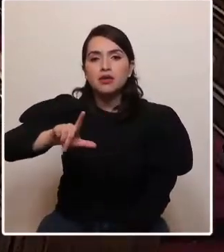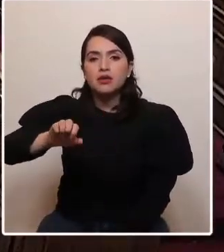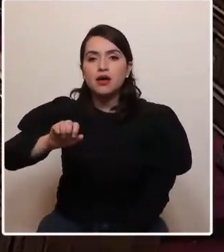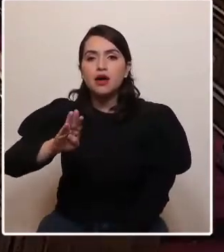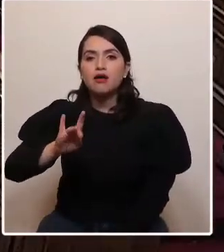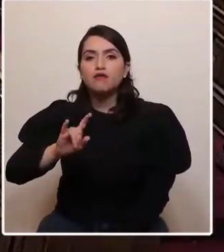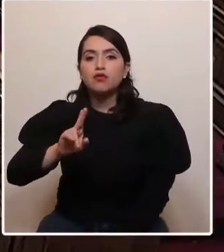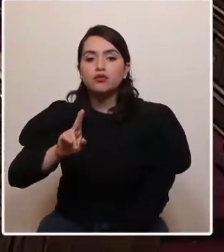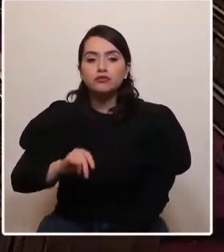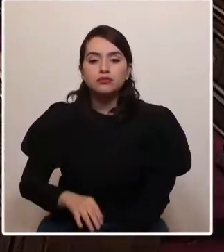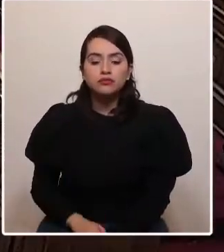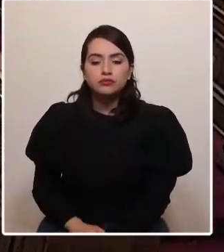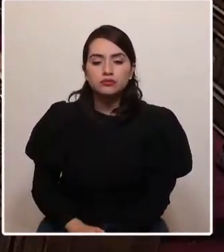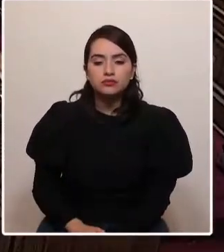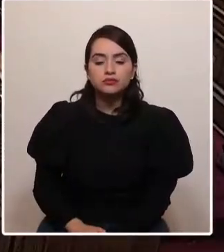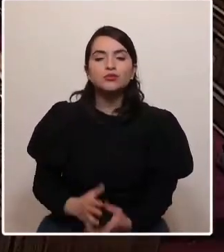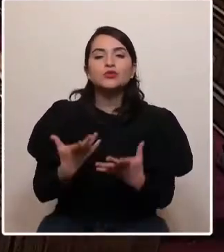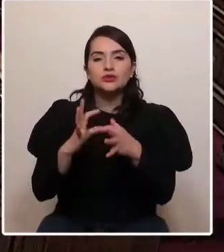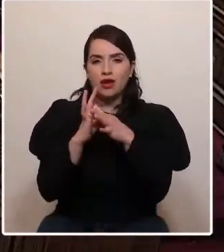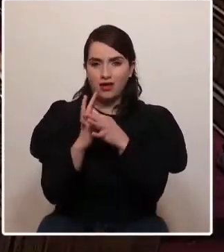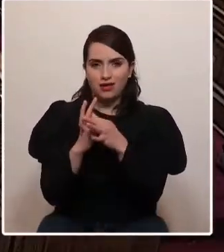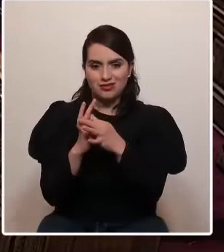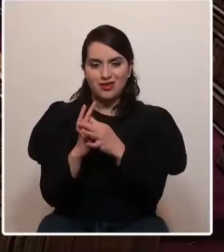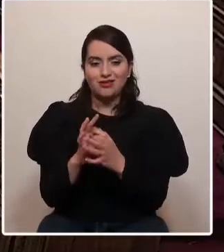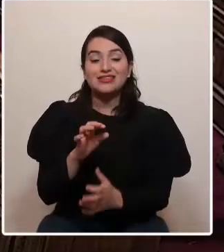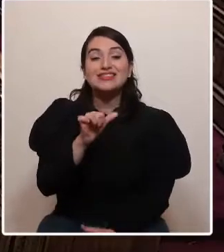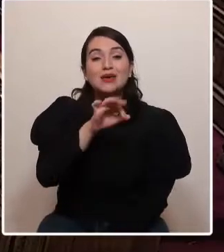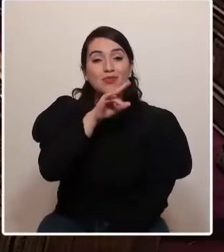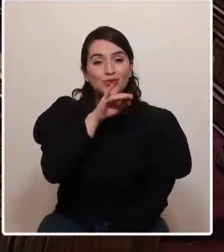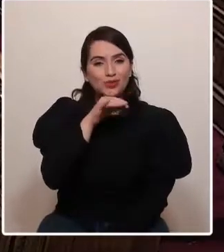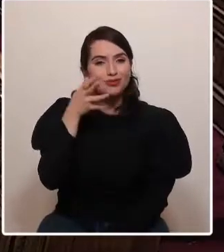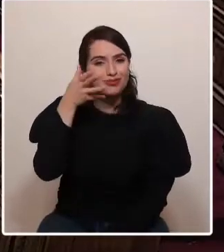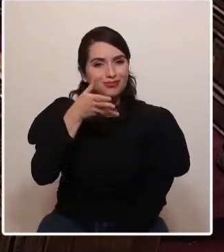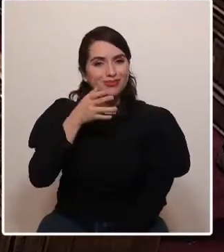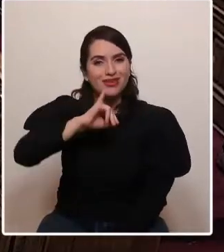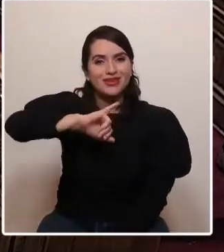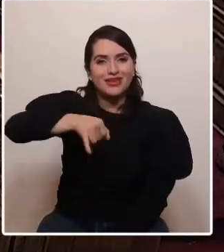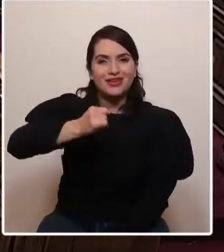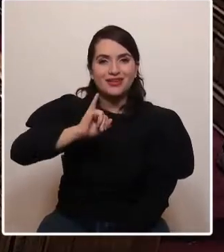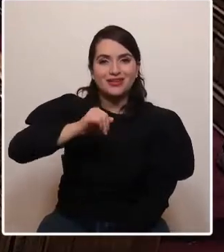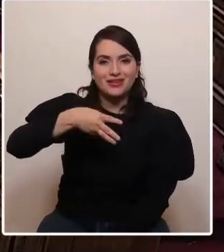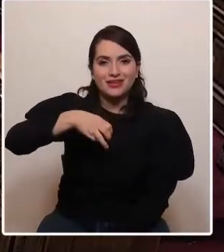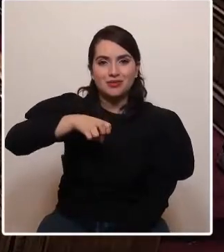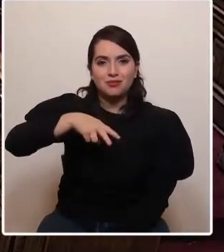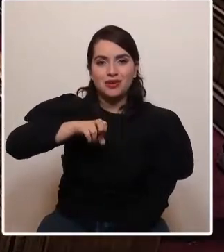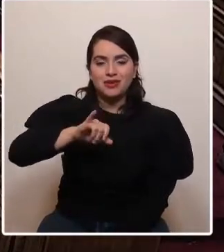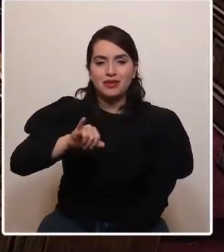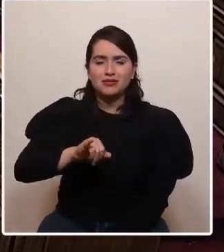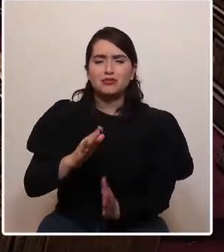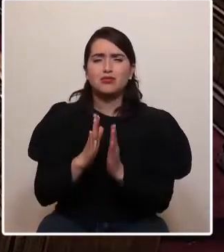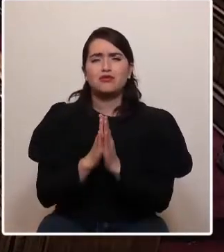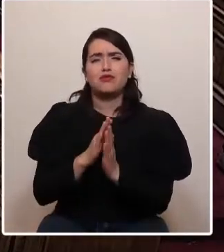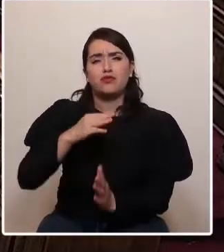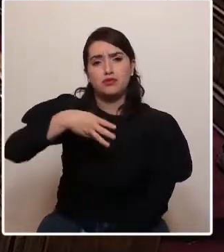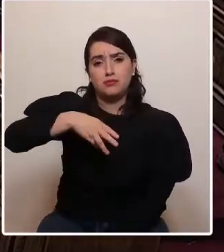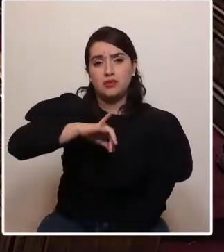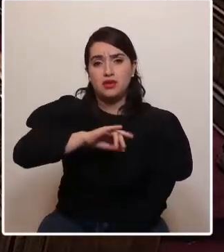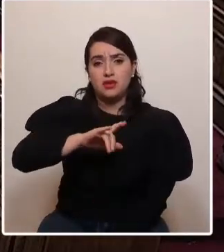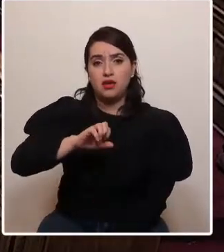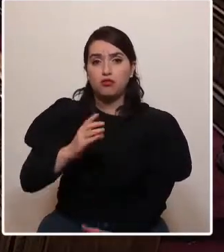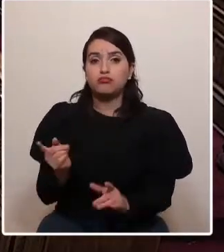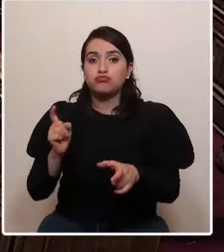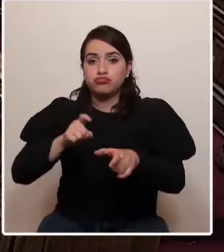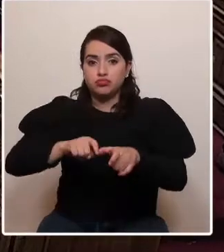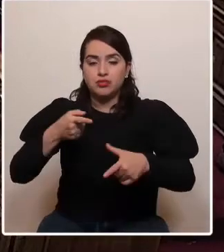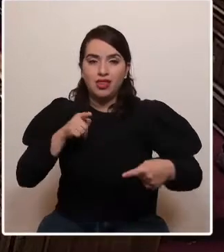Felaymay. Muchas gracias. Tiene 6 minutos, señor Jiménez. Señor Millabur, también inscríbase, por favor, para el debate.